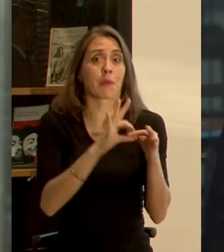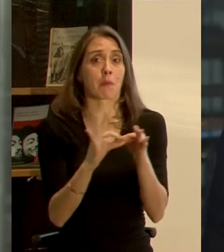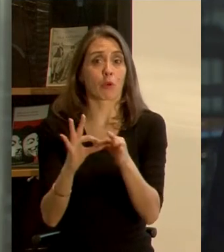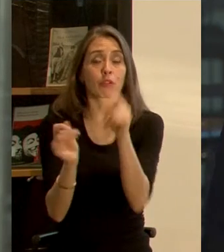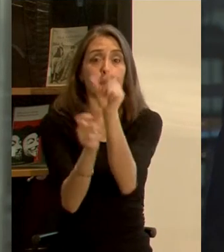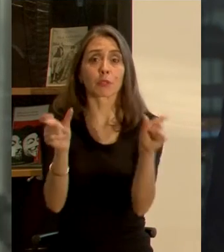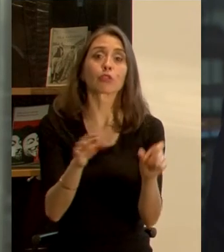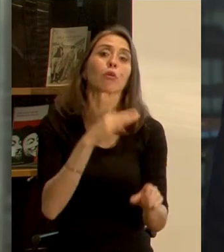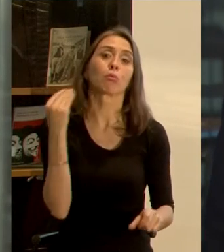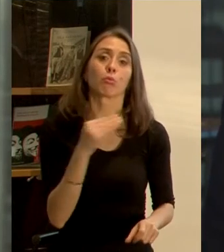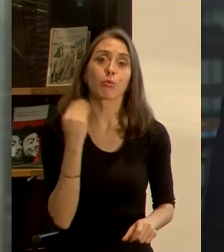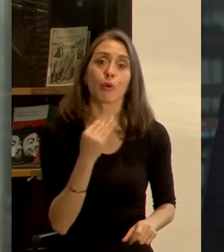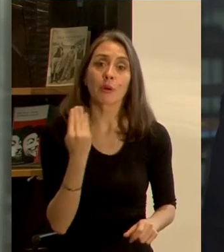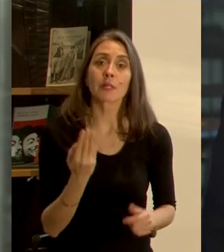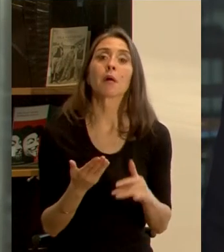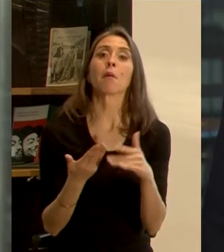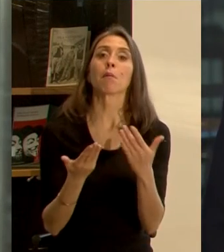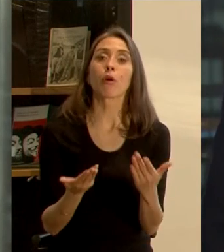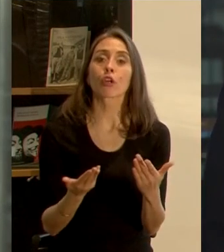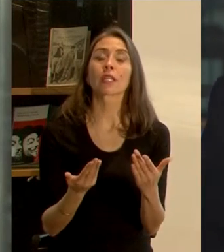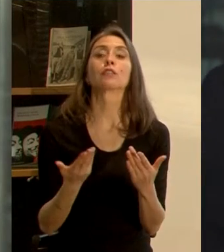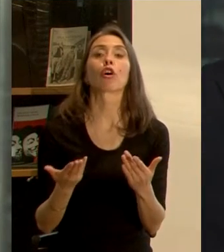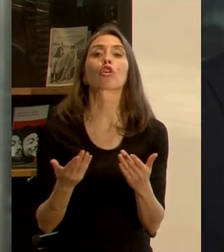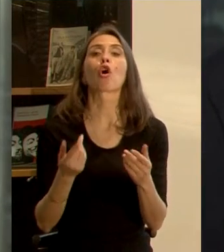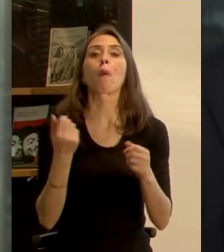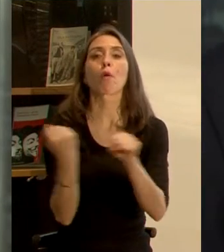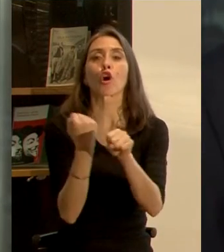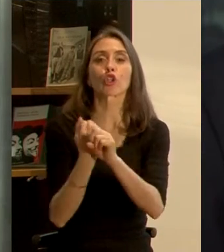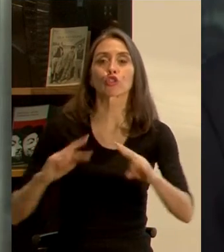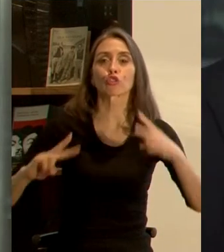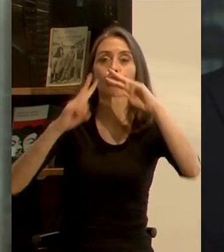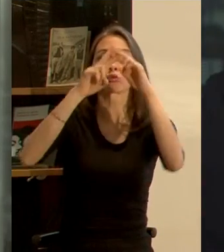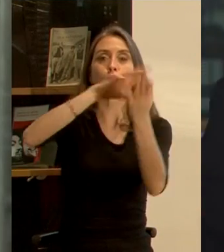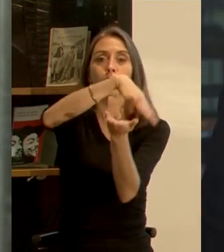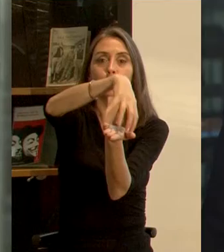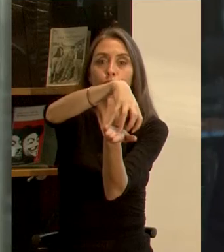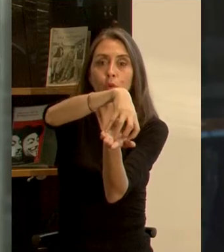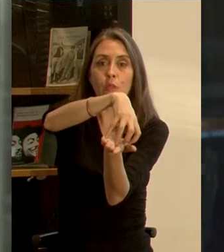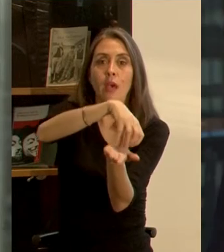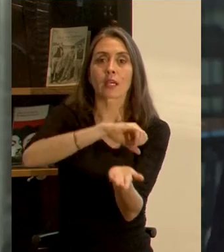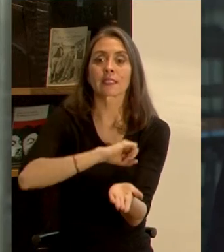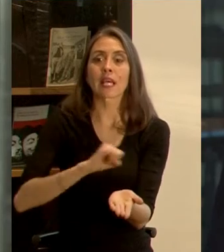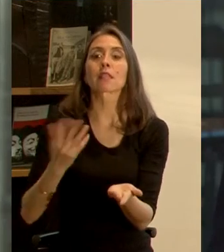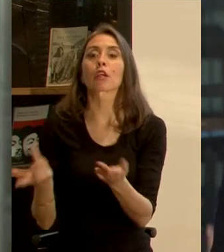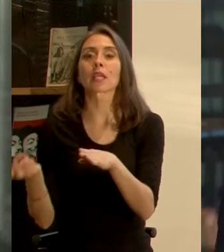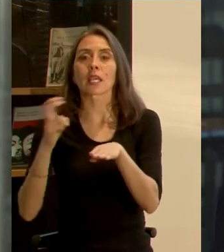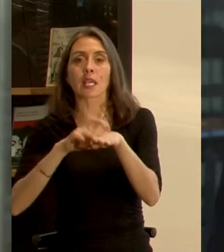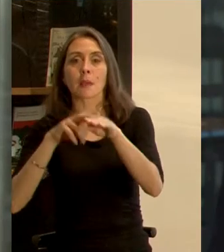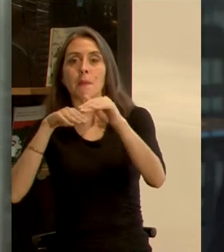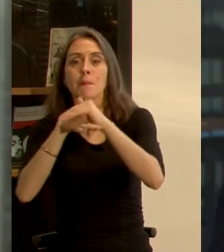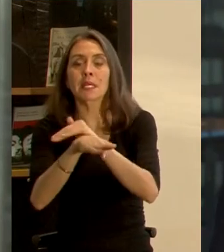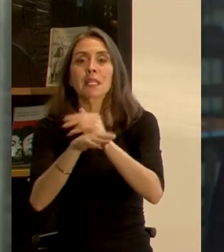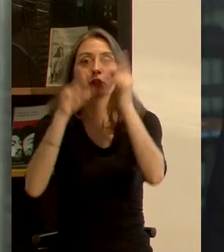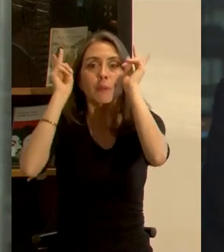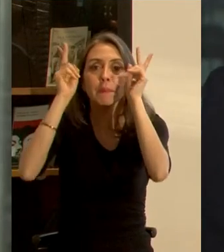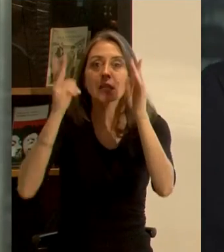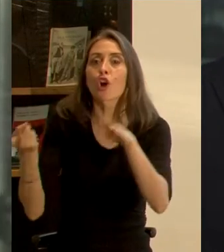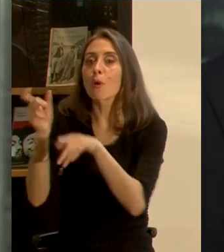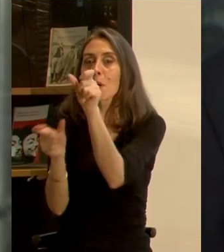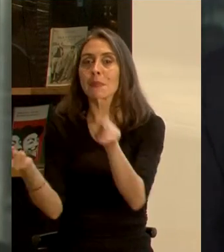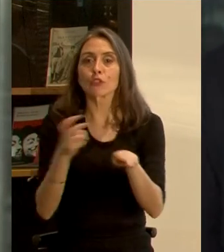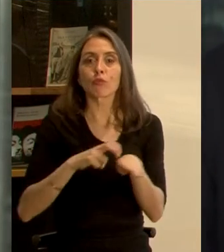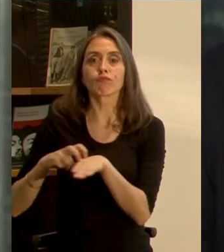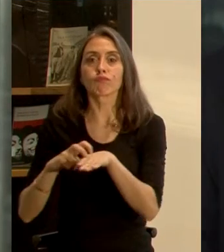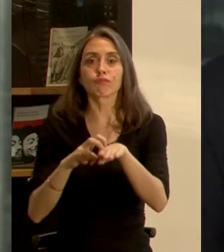muerte. Ahora, eso tiene que ver con los incentivos de localización que hay hacia Santiago, tiene que ver con los modelos de transporte. Bueno, tiene que ver con una